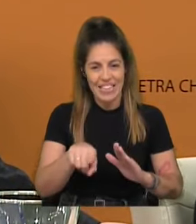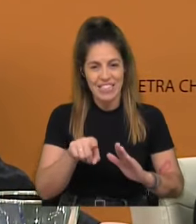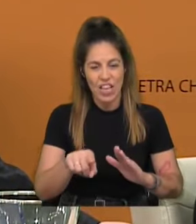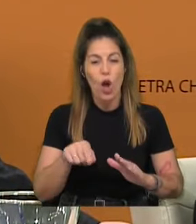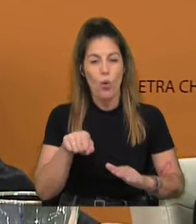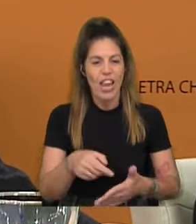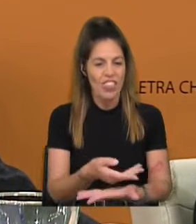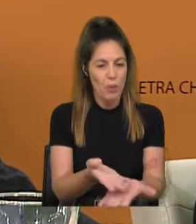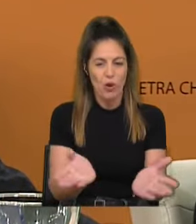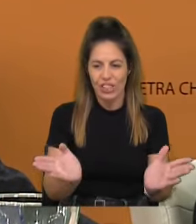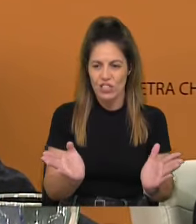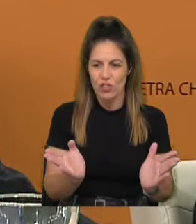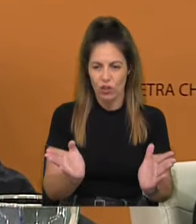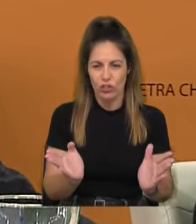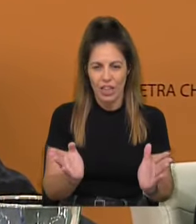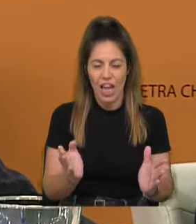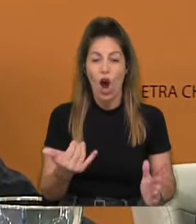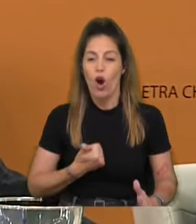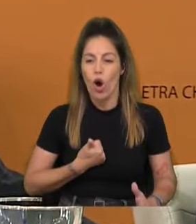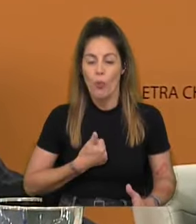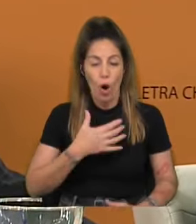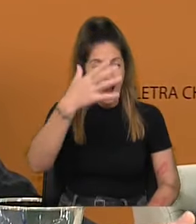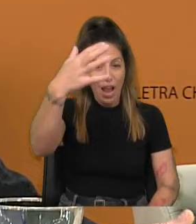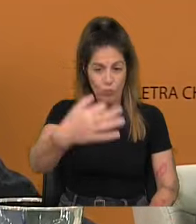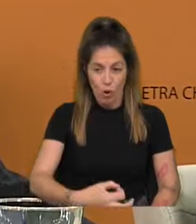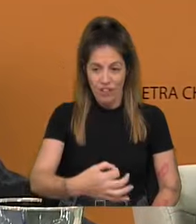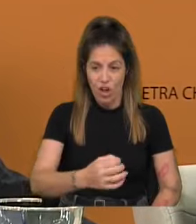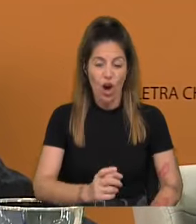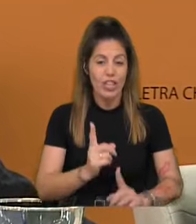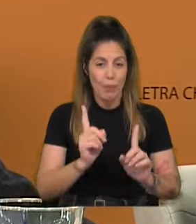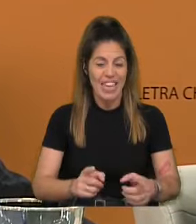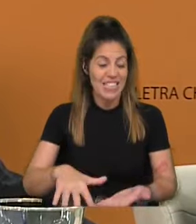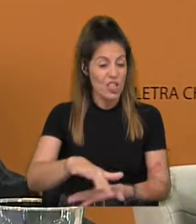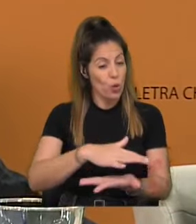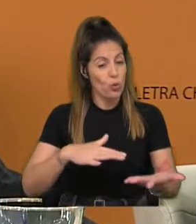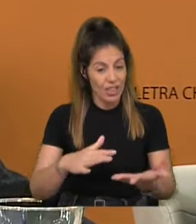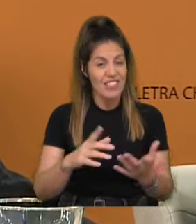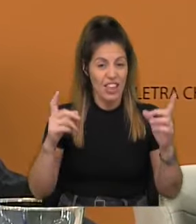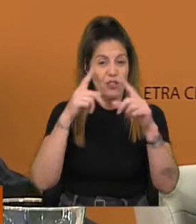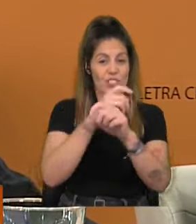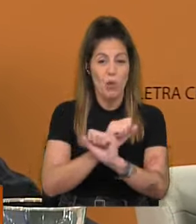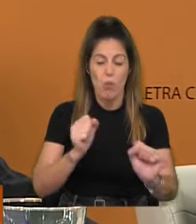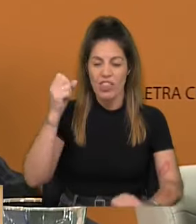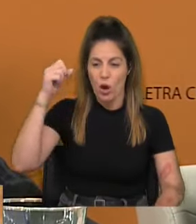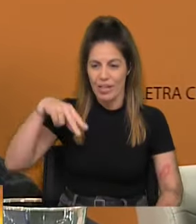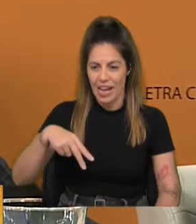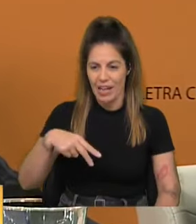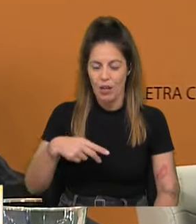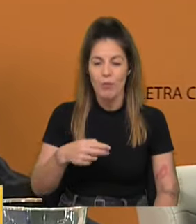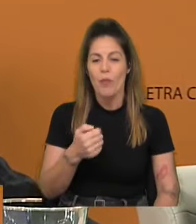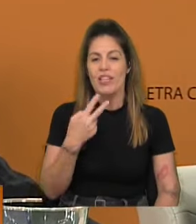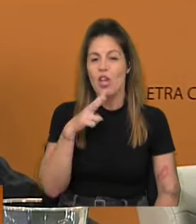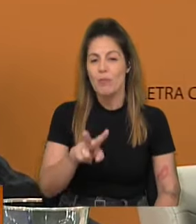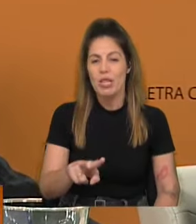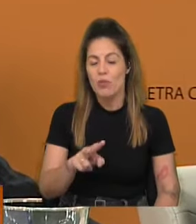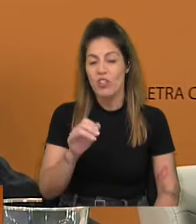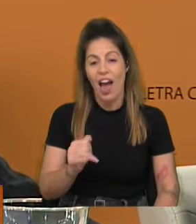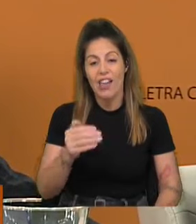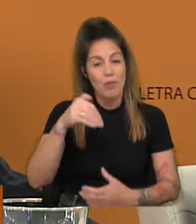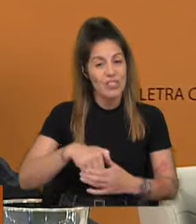demostración de de cóm el pueblo Incluso en circunstancias así puede opinar Así que pero como acabamos de ver hay plebiscitos y